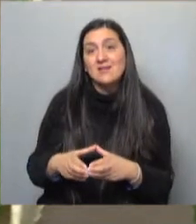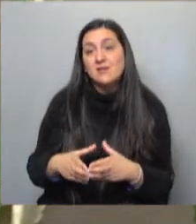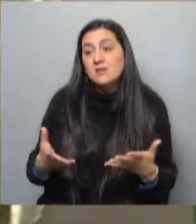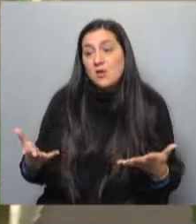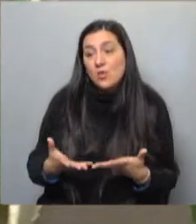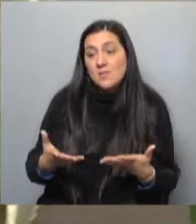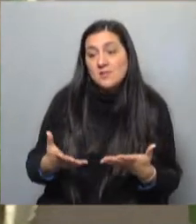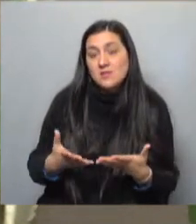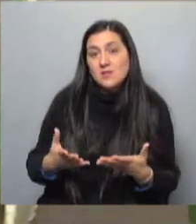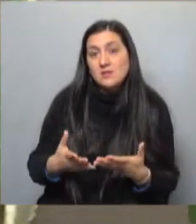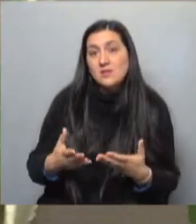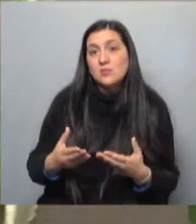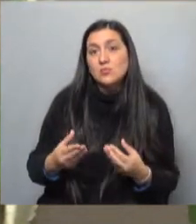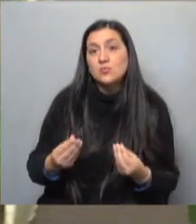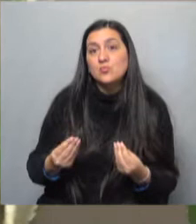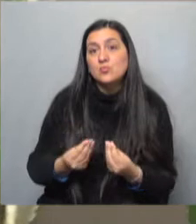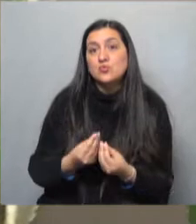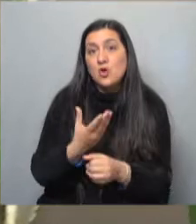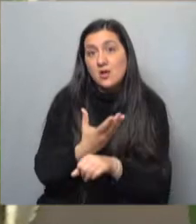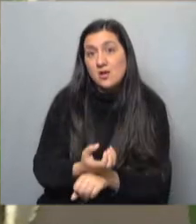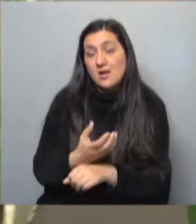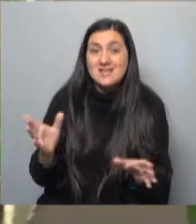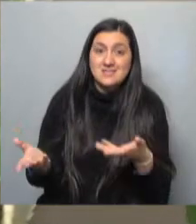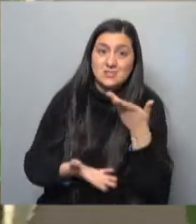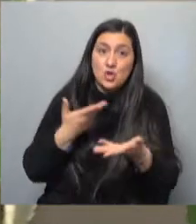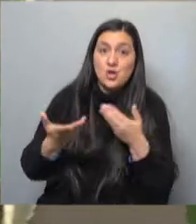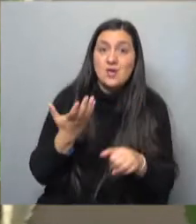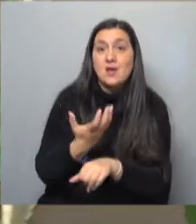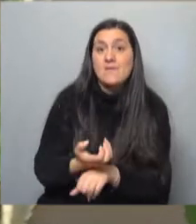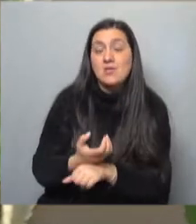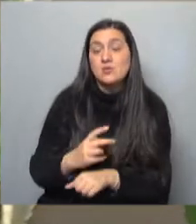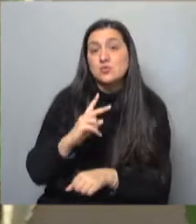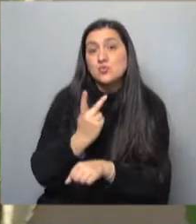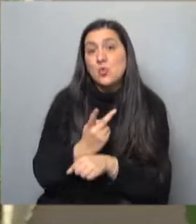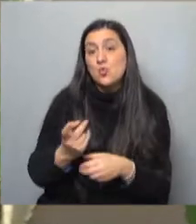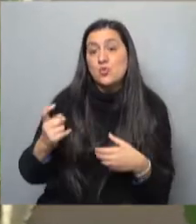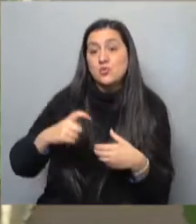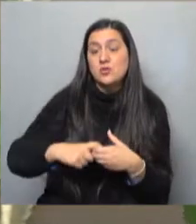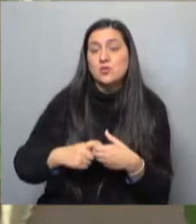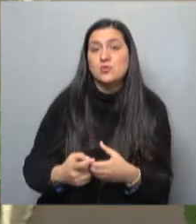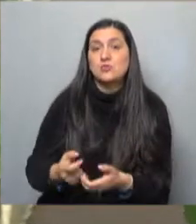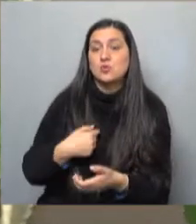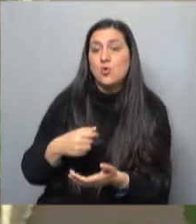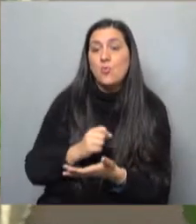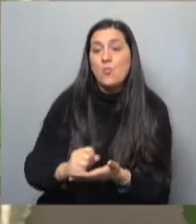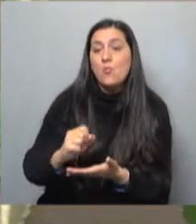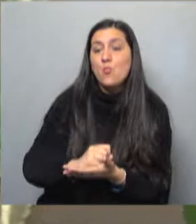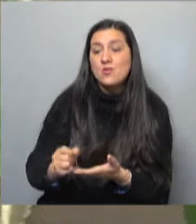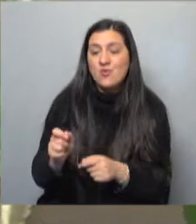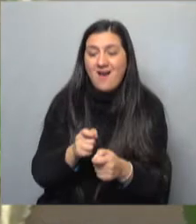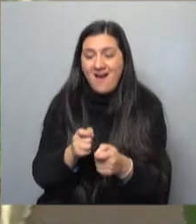ya, tenemos bastante grabado un segundo disco que sí, bueno, compuesto y arreglado e interpretado entre